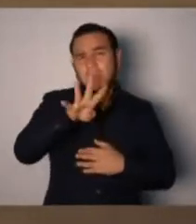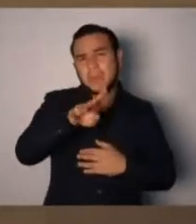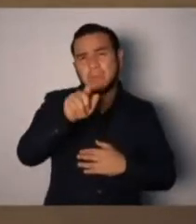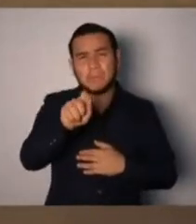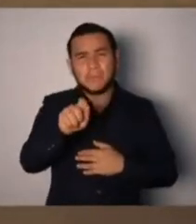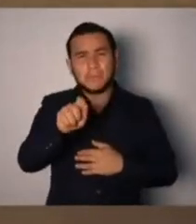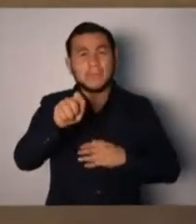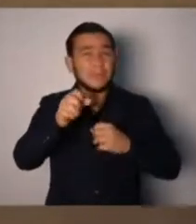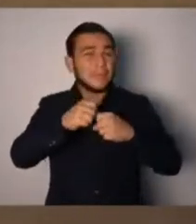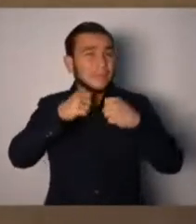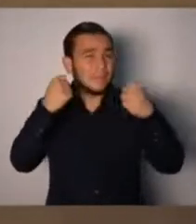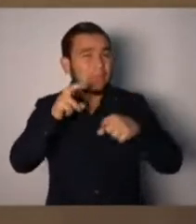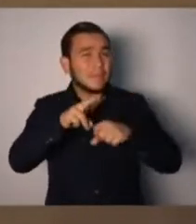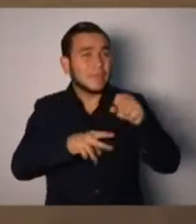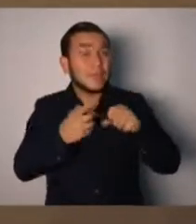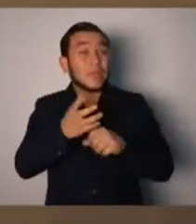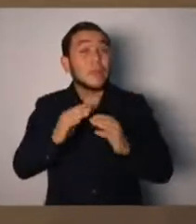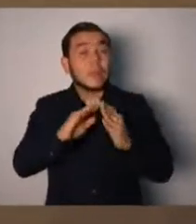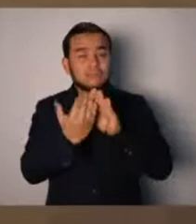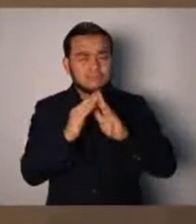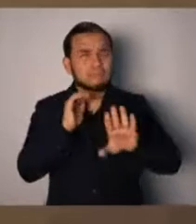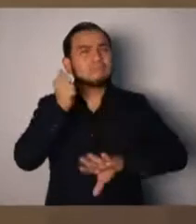más que están para más viviendas